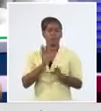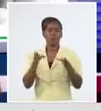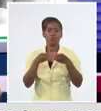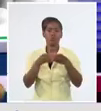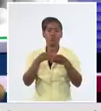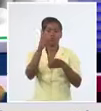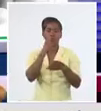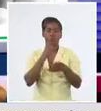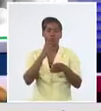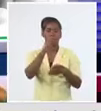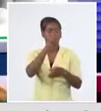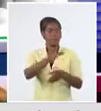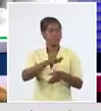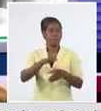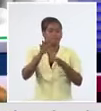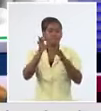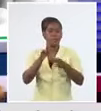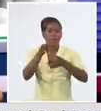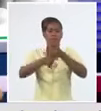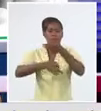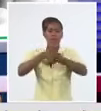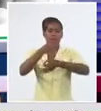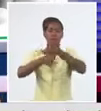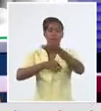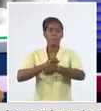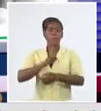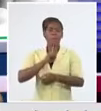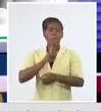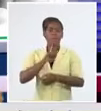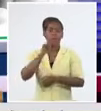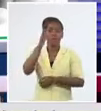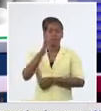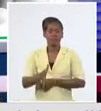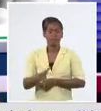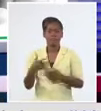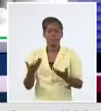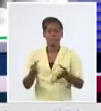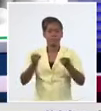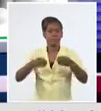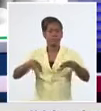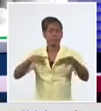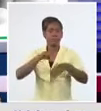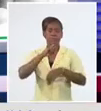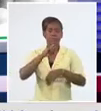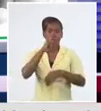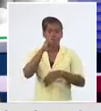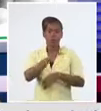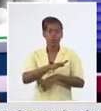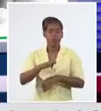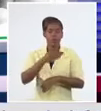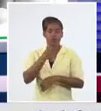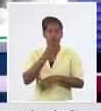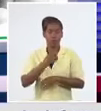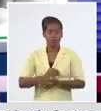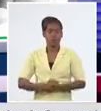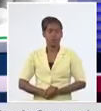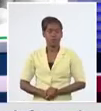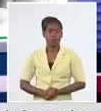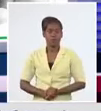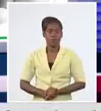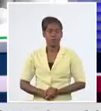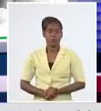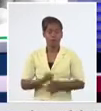quien siempre nos habla cada viernes sobre el impacto de la enfermedad en niños, adolescentes y jóvenes. Haciendo